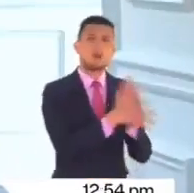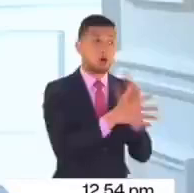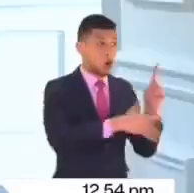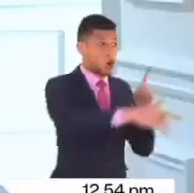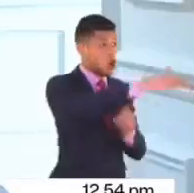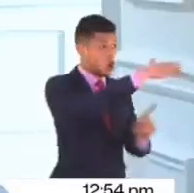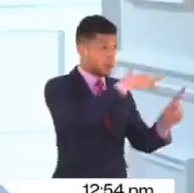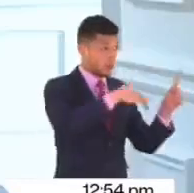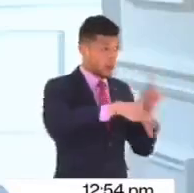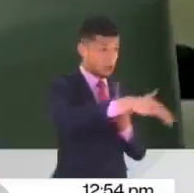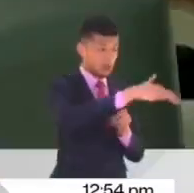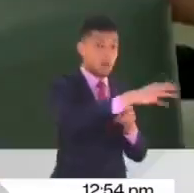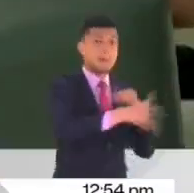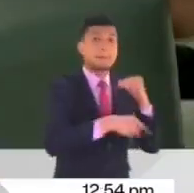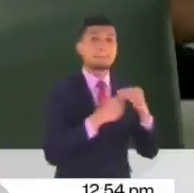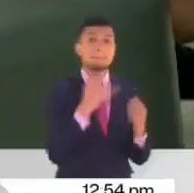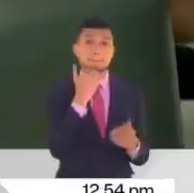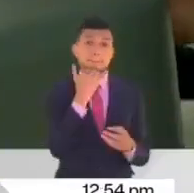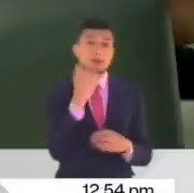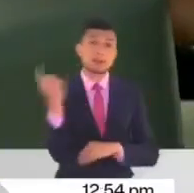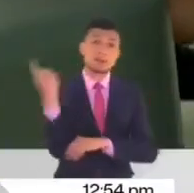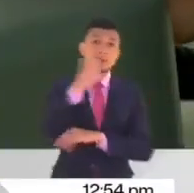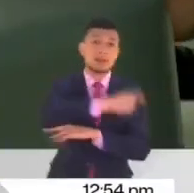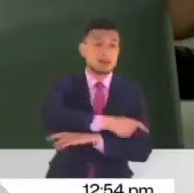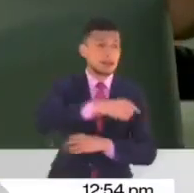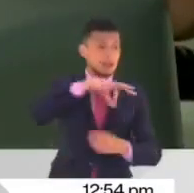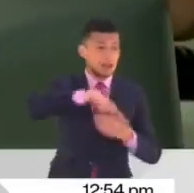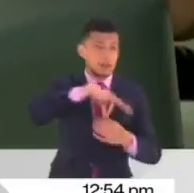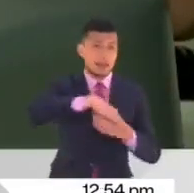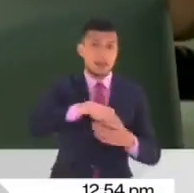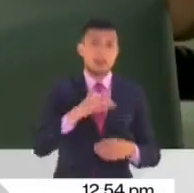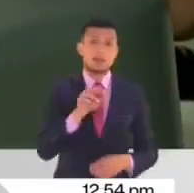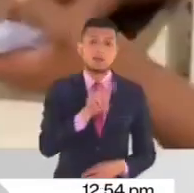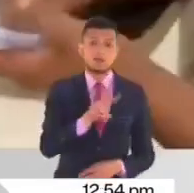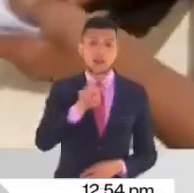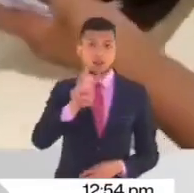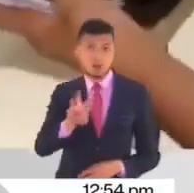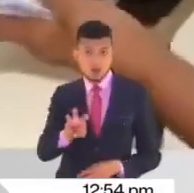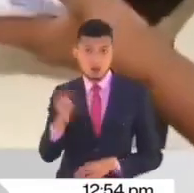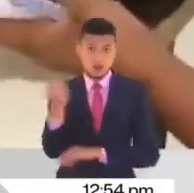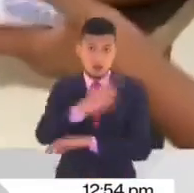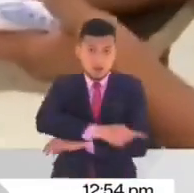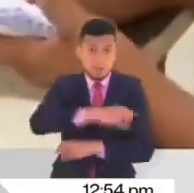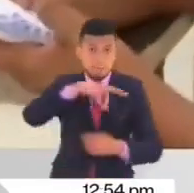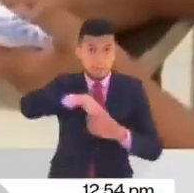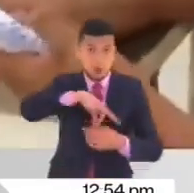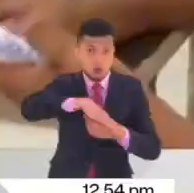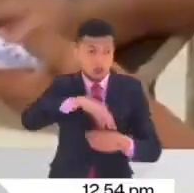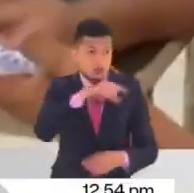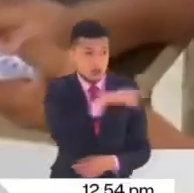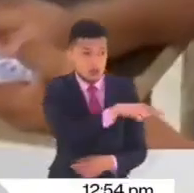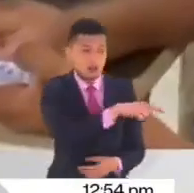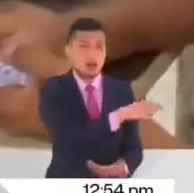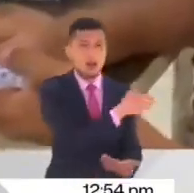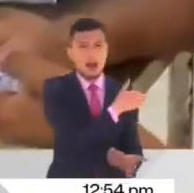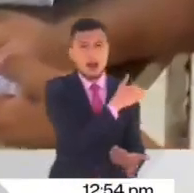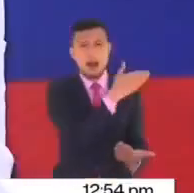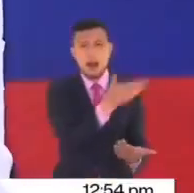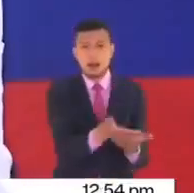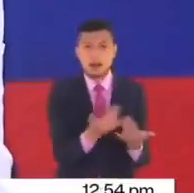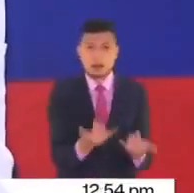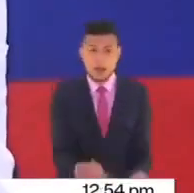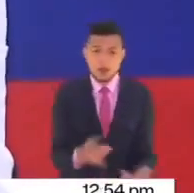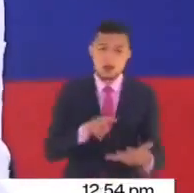sino también de lo que pasó durante el día del 28, para llegar a esta falta de